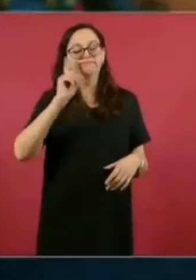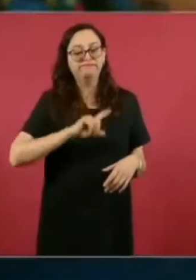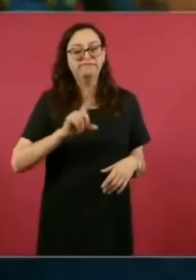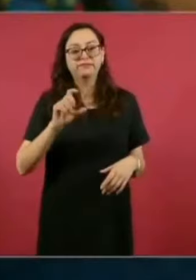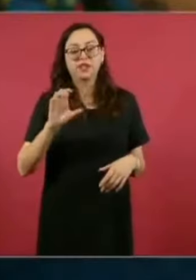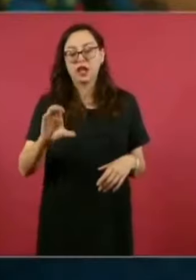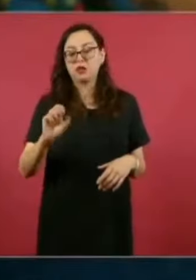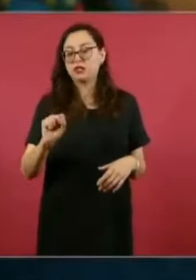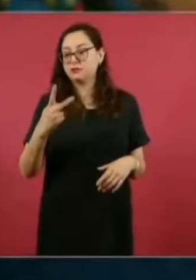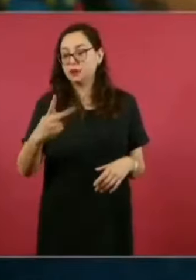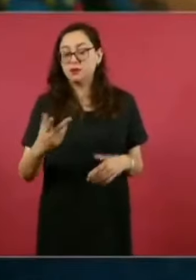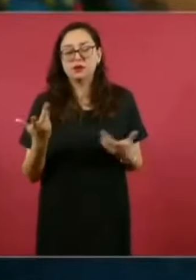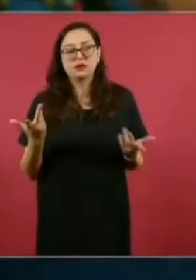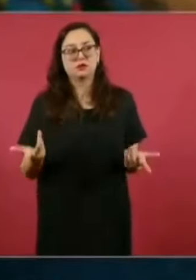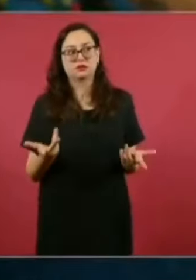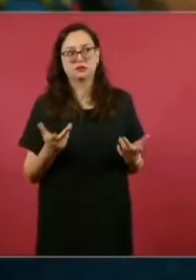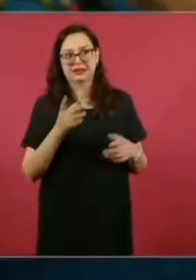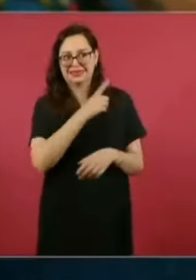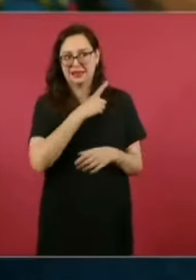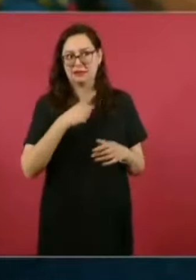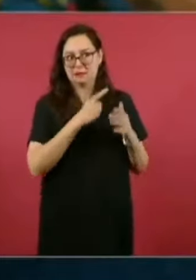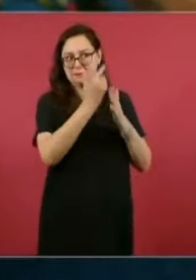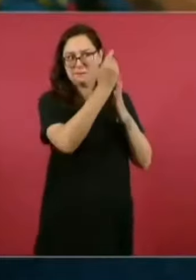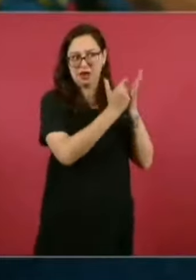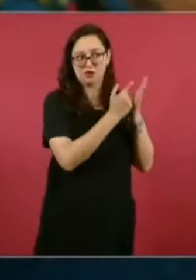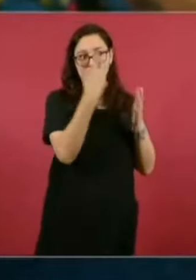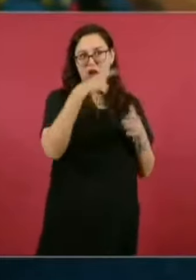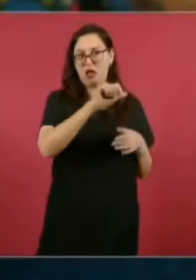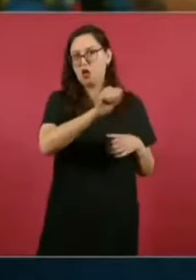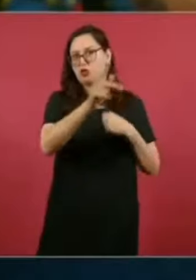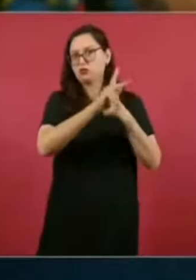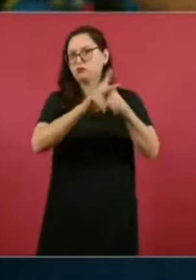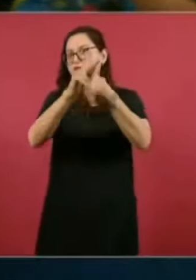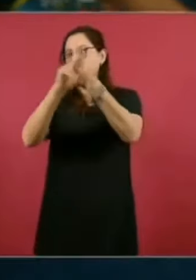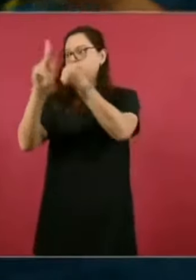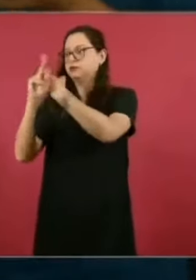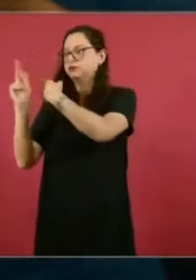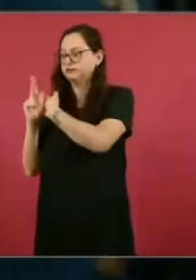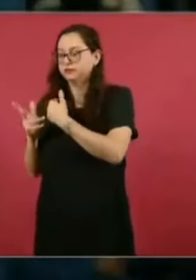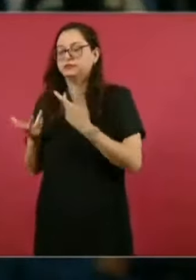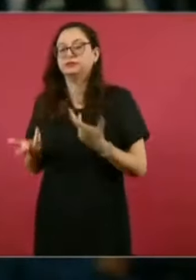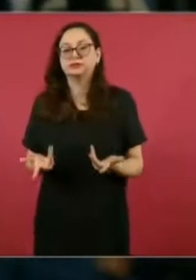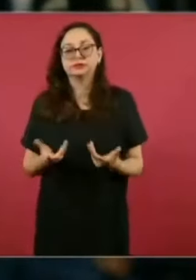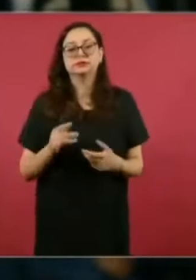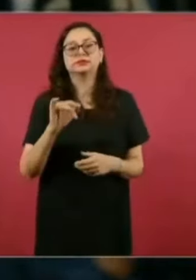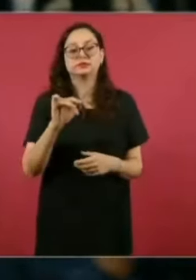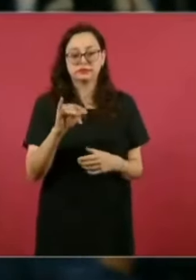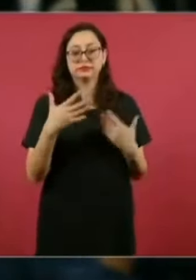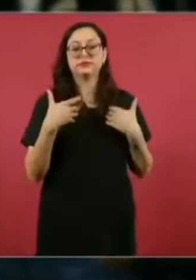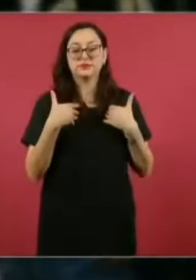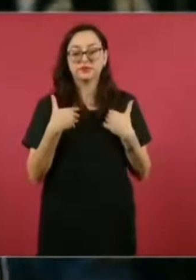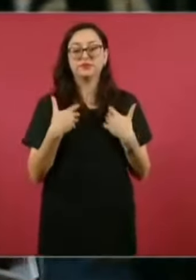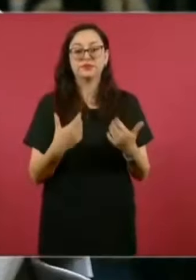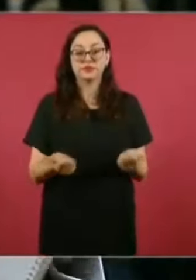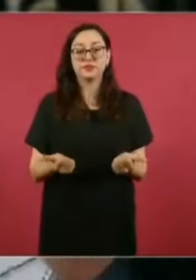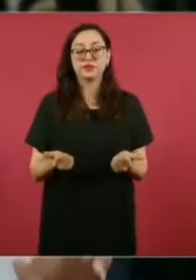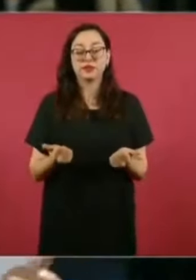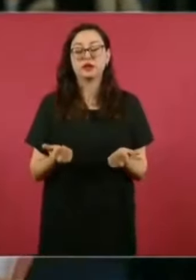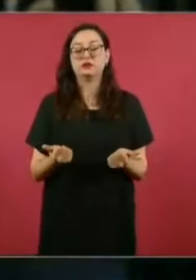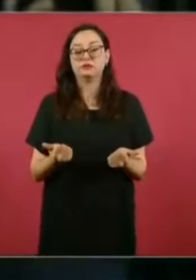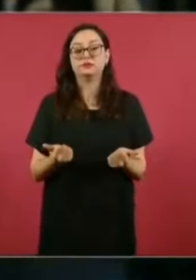cómo seguir el consejo de quien trabajó mucho el TLC y lo consiguió el expresidente Salinas, que